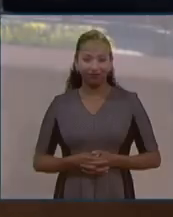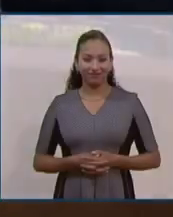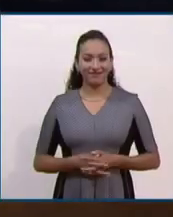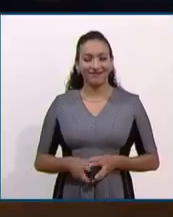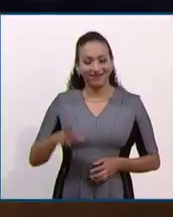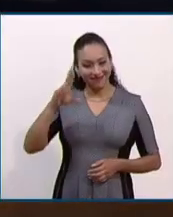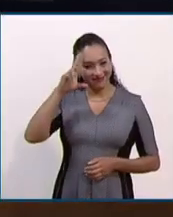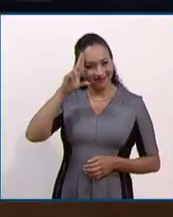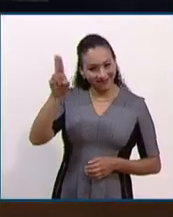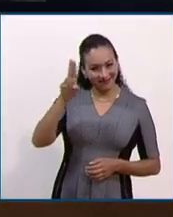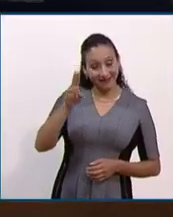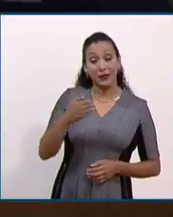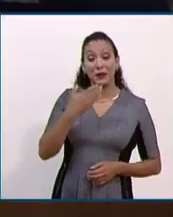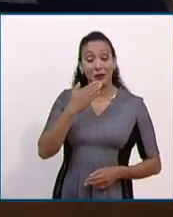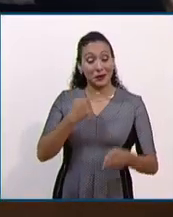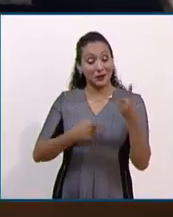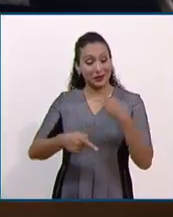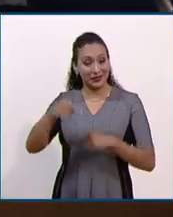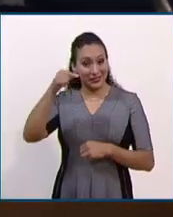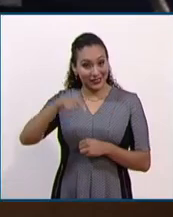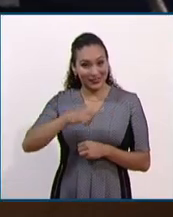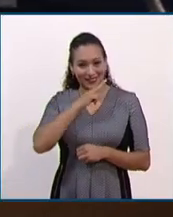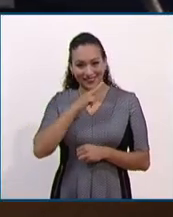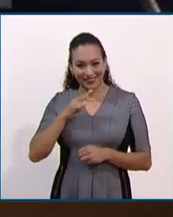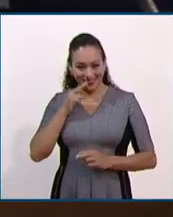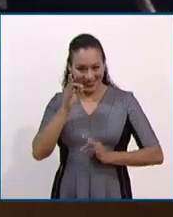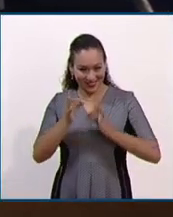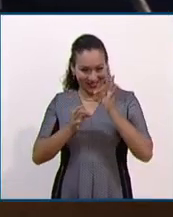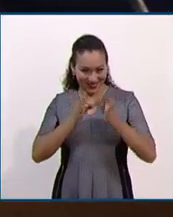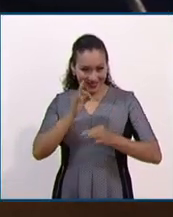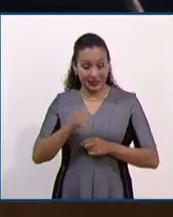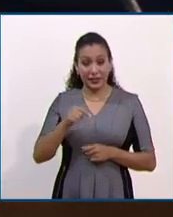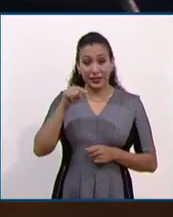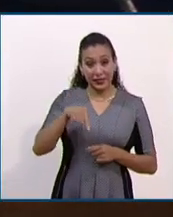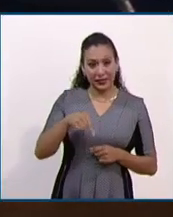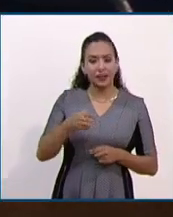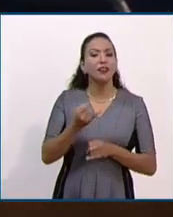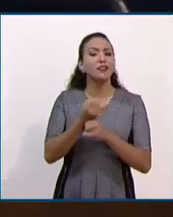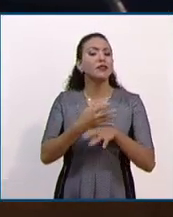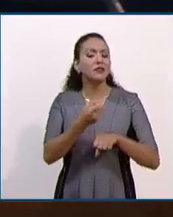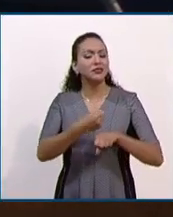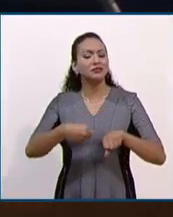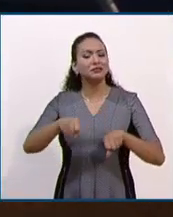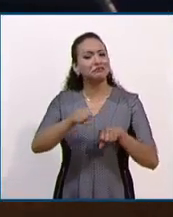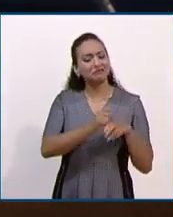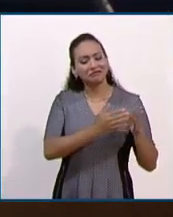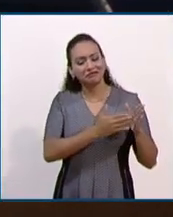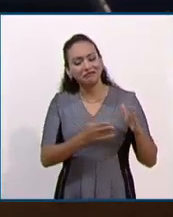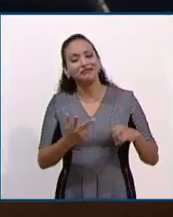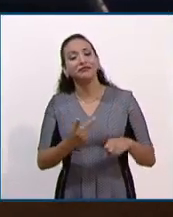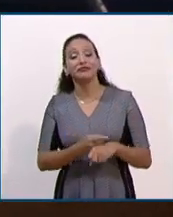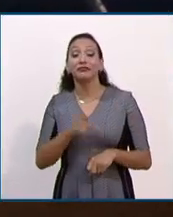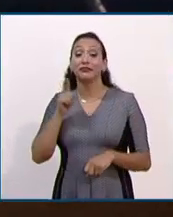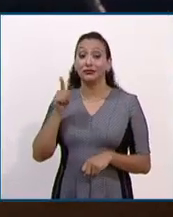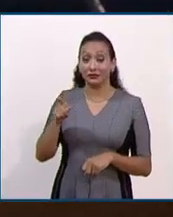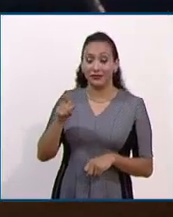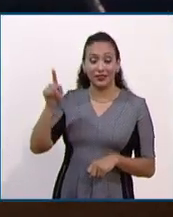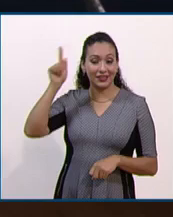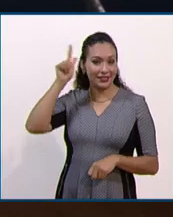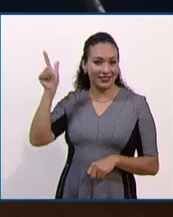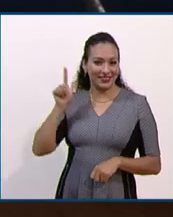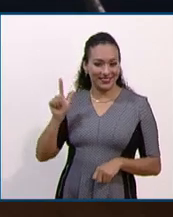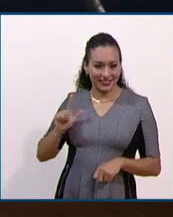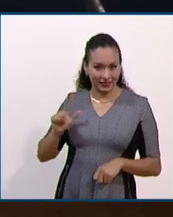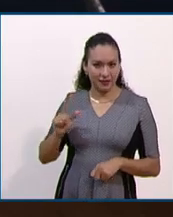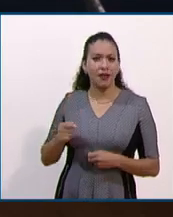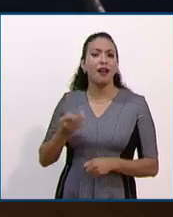Hola, ¿qué tal? Le damos la más cordial bienvenida a este espacio de noticias Semanario Judicial. Soy Lorena Sánchez Cabrera y tendré el gusto en los próximos minutos